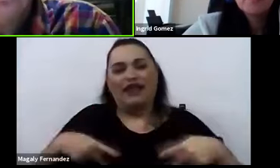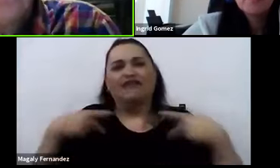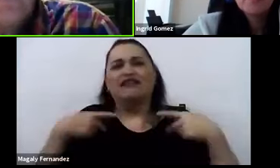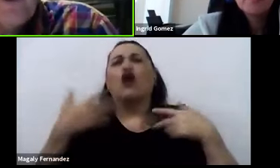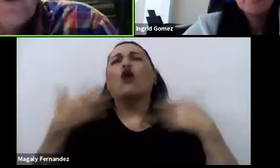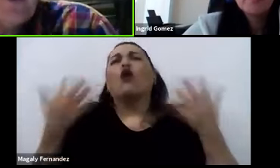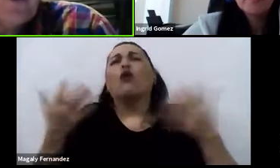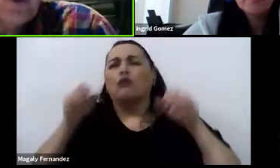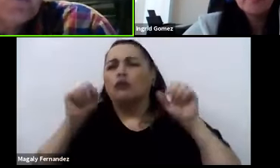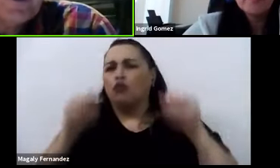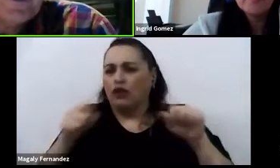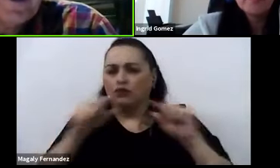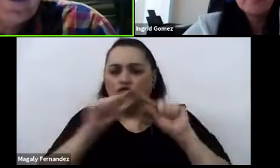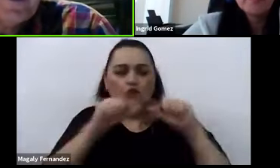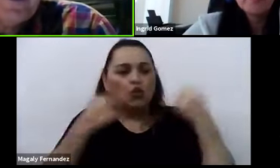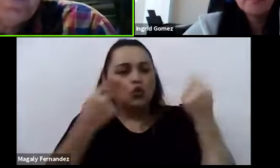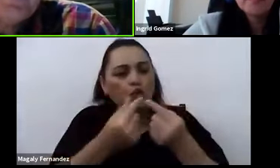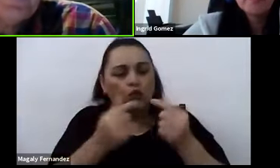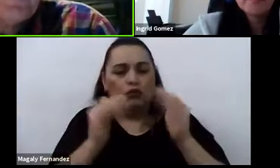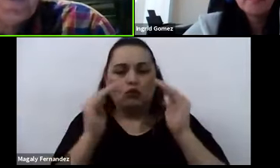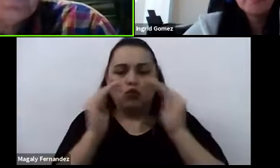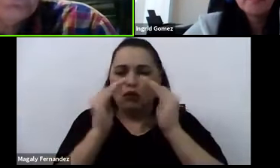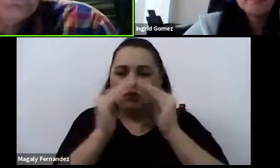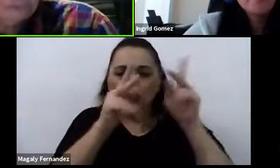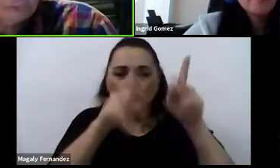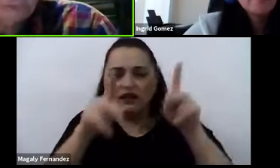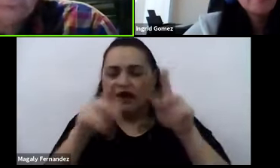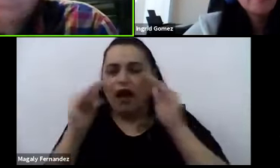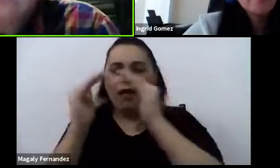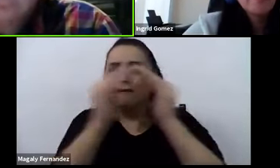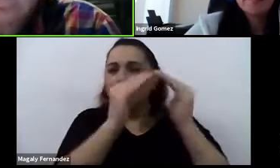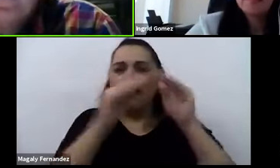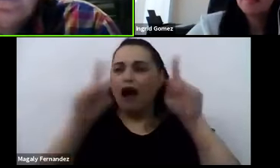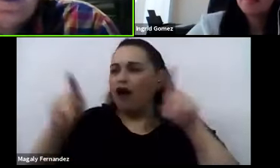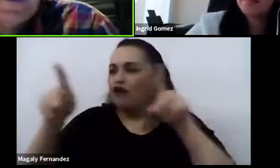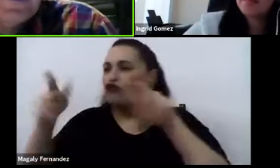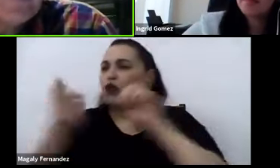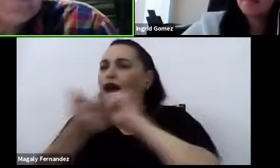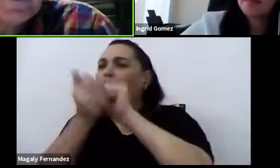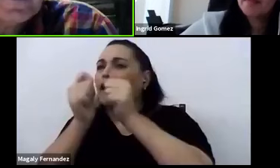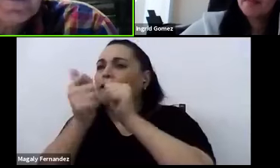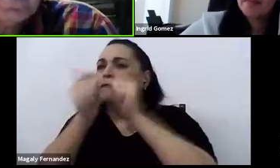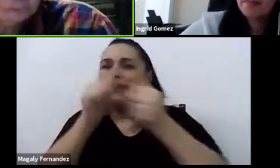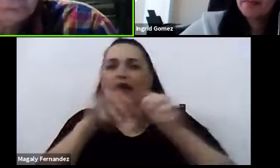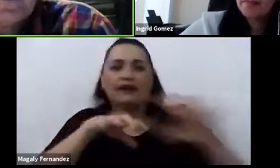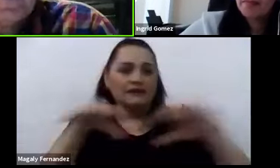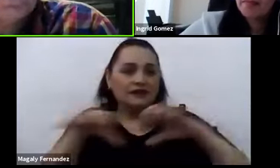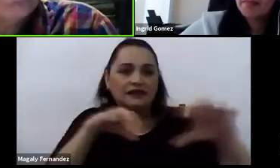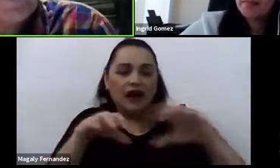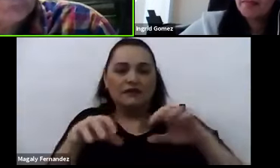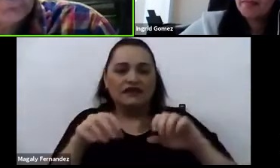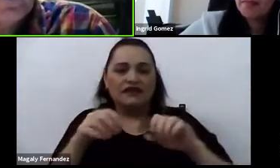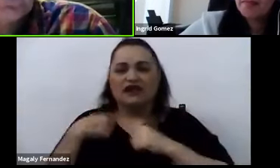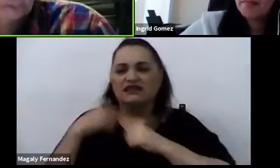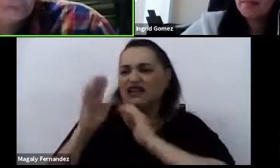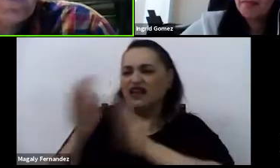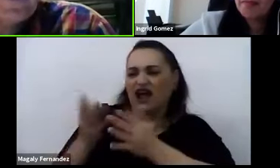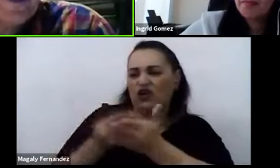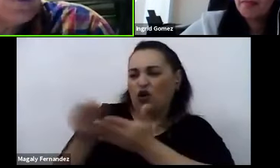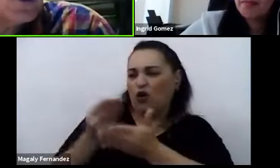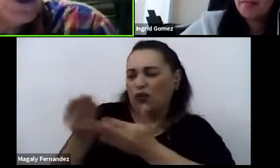podemos, como grupo, como comunidad, en nuestro barrio, cambiar dinámicas? Dejar de comprar